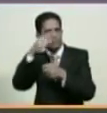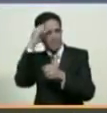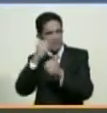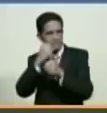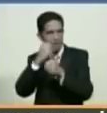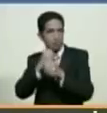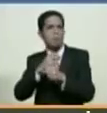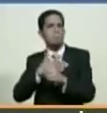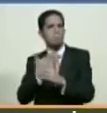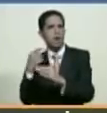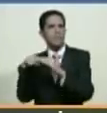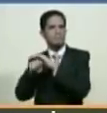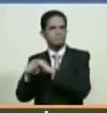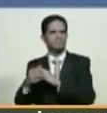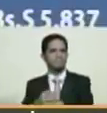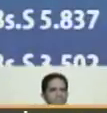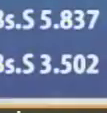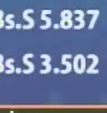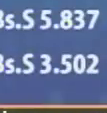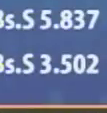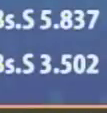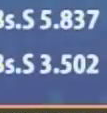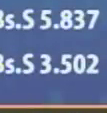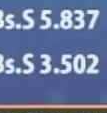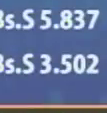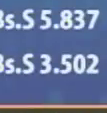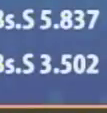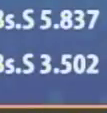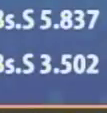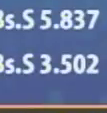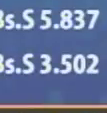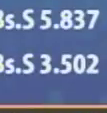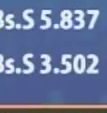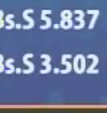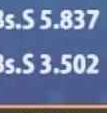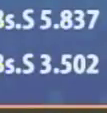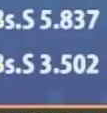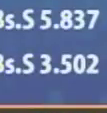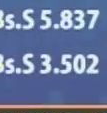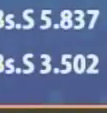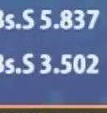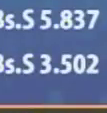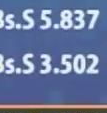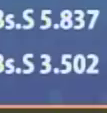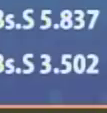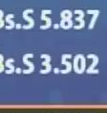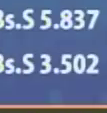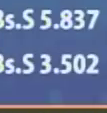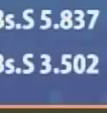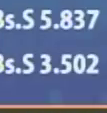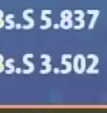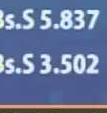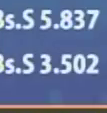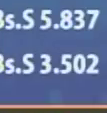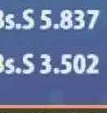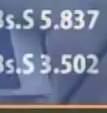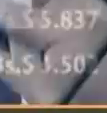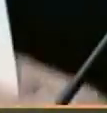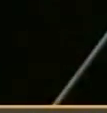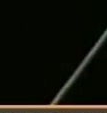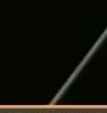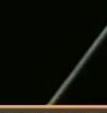de 2,5 gramos a un costo de 5.837 bolívares soberanos o lingoticos de